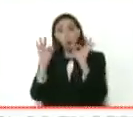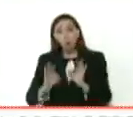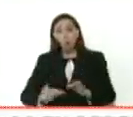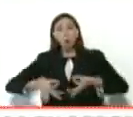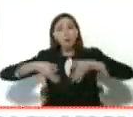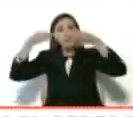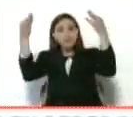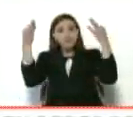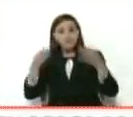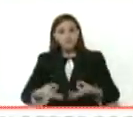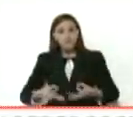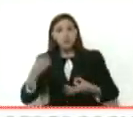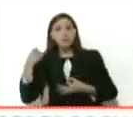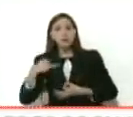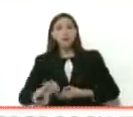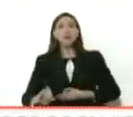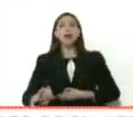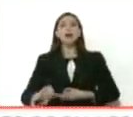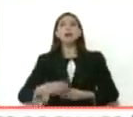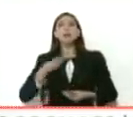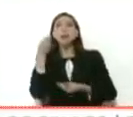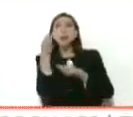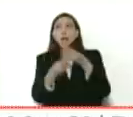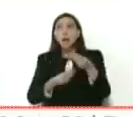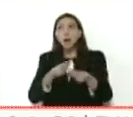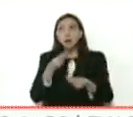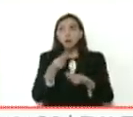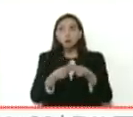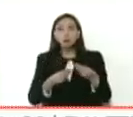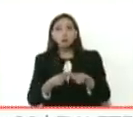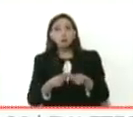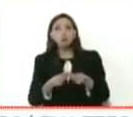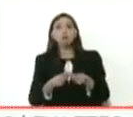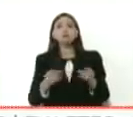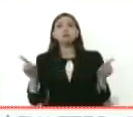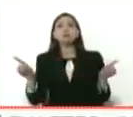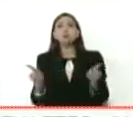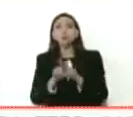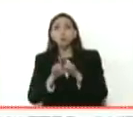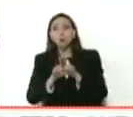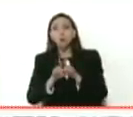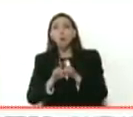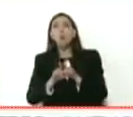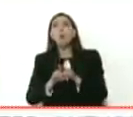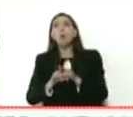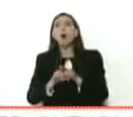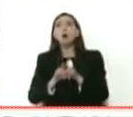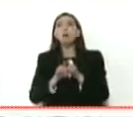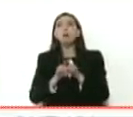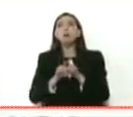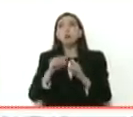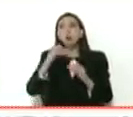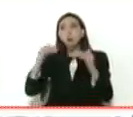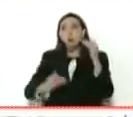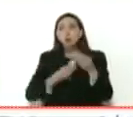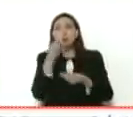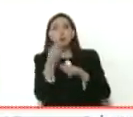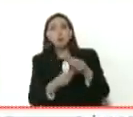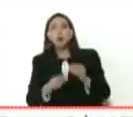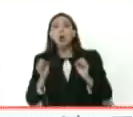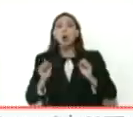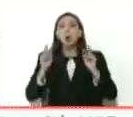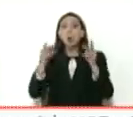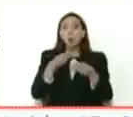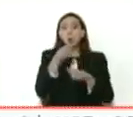convicción que acciones de esta naturaleza son totalmente opuestas al compromiso patriótico de la clase trabajadora